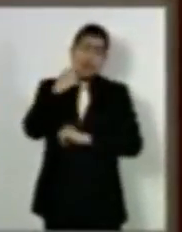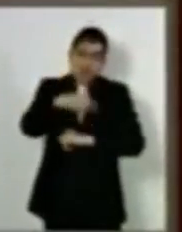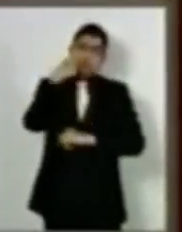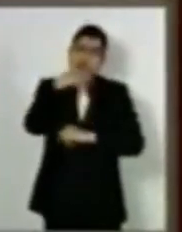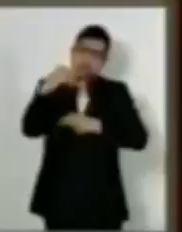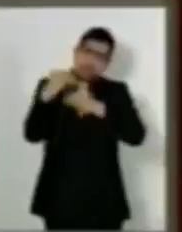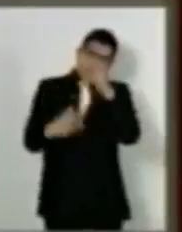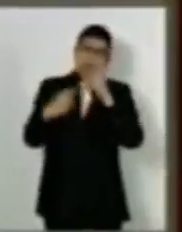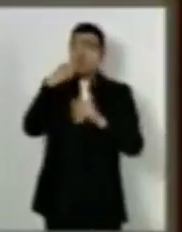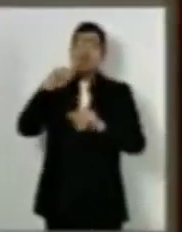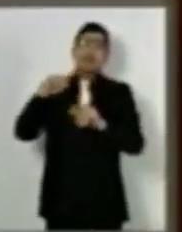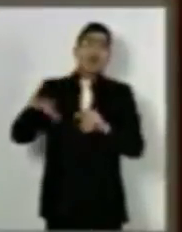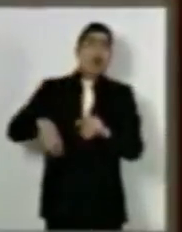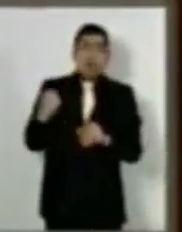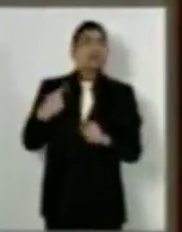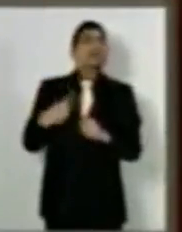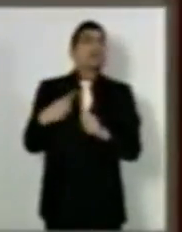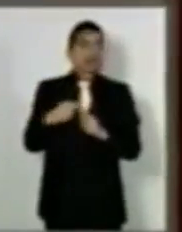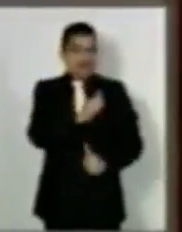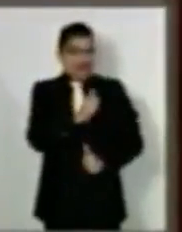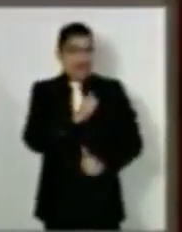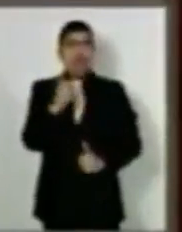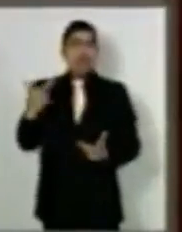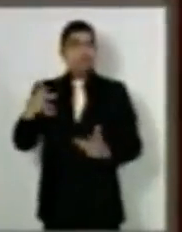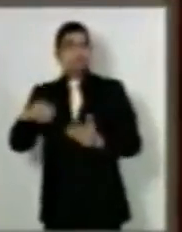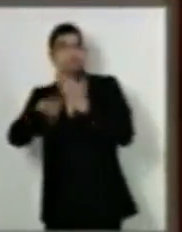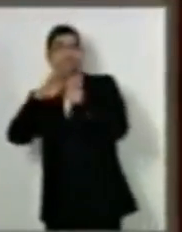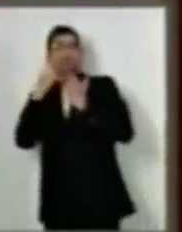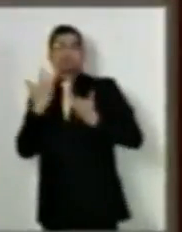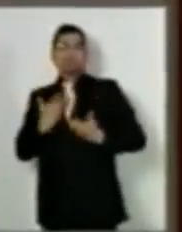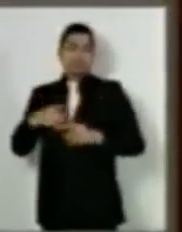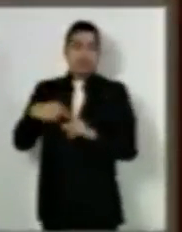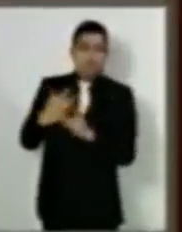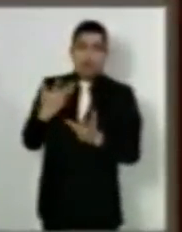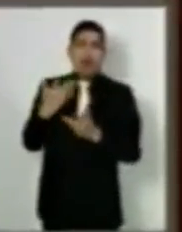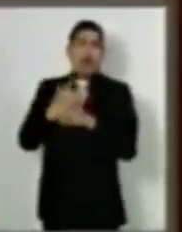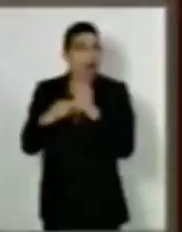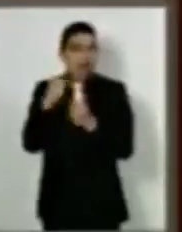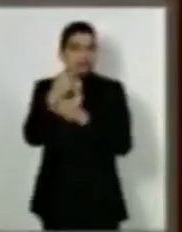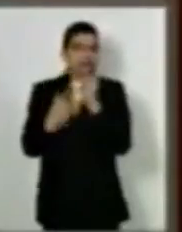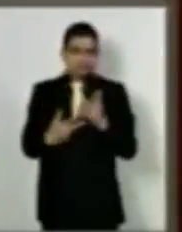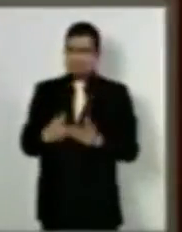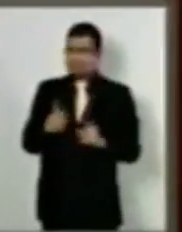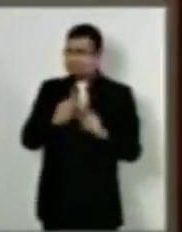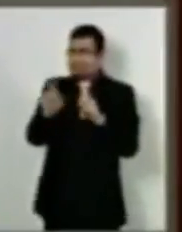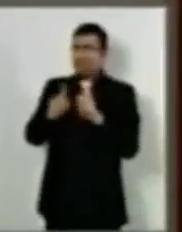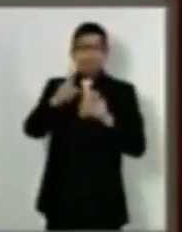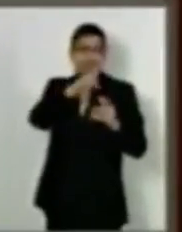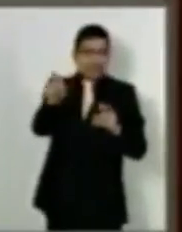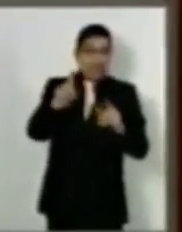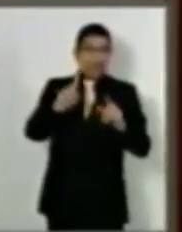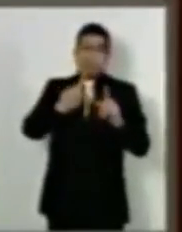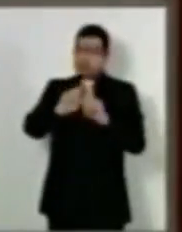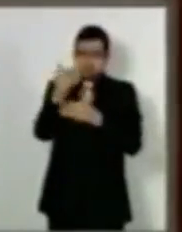denuncias de abusos perpetrados por miembros del Ejército y determinó más de 100 casos de graves